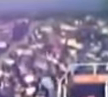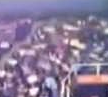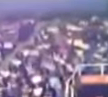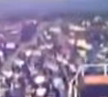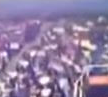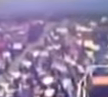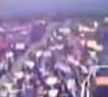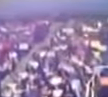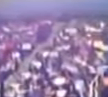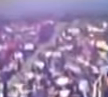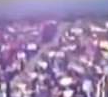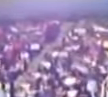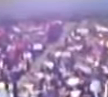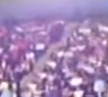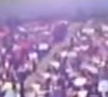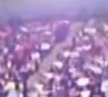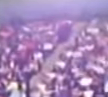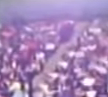Aleluya.